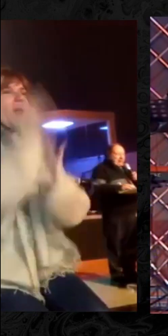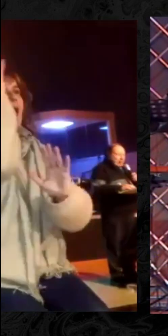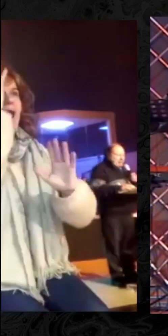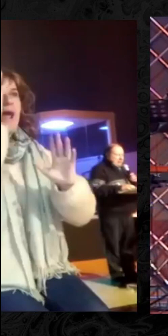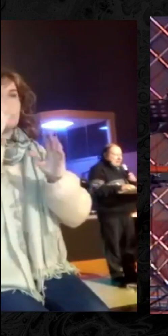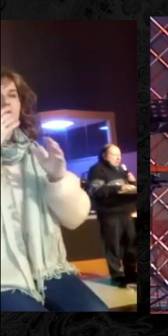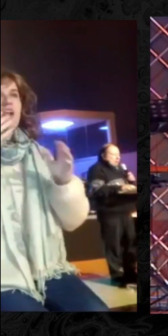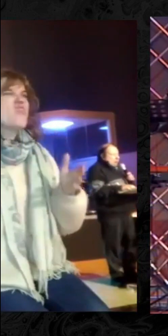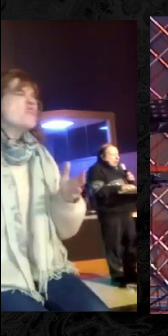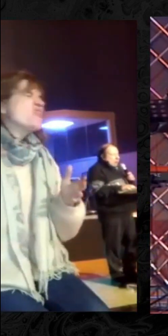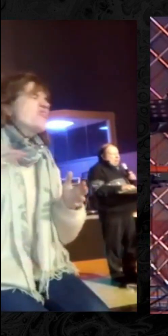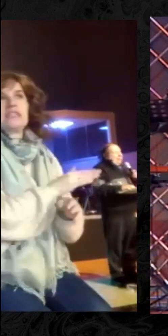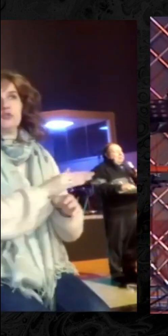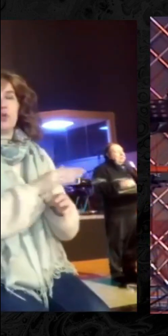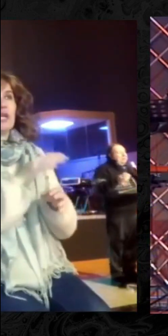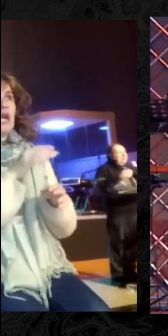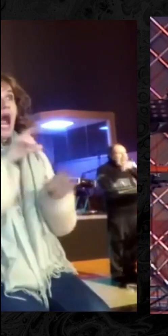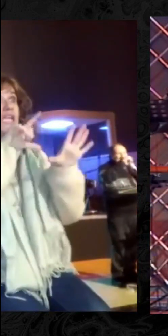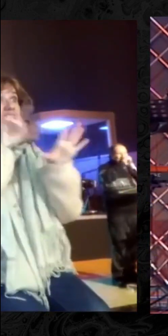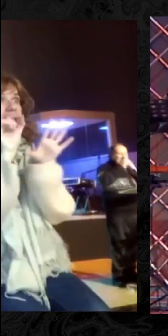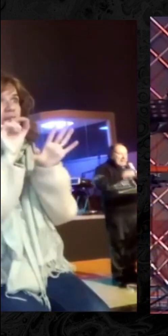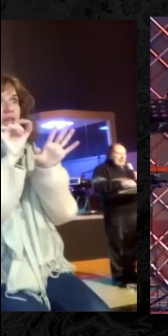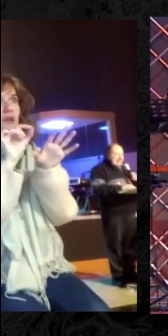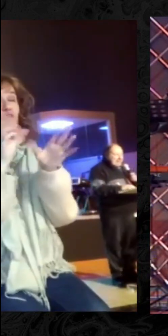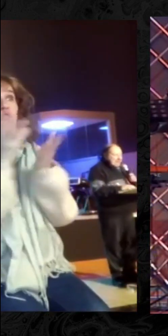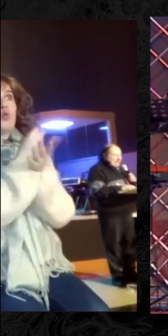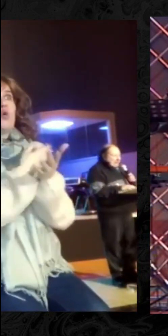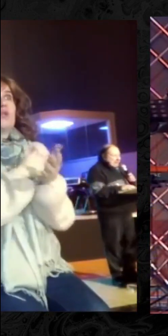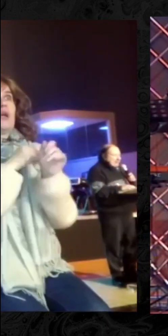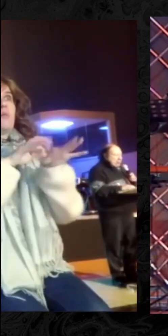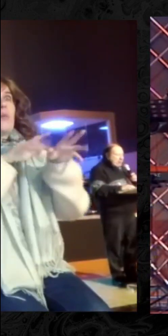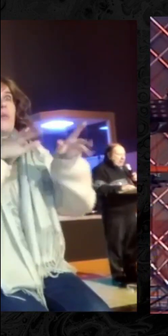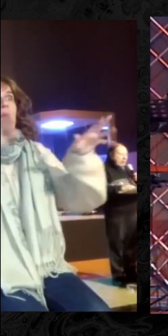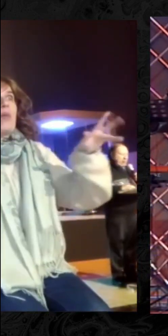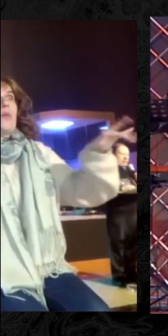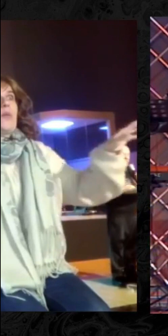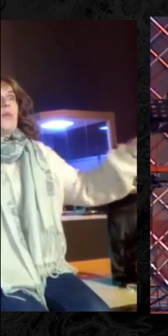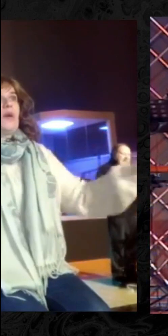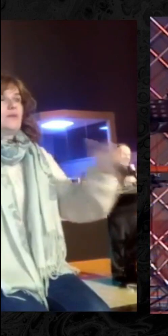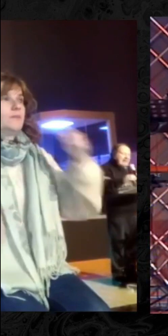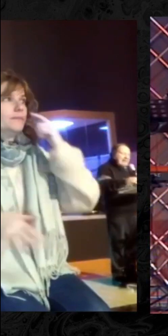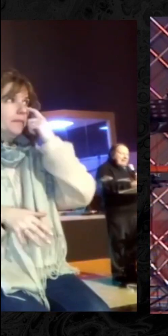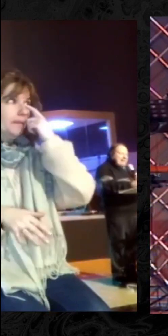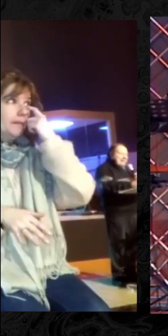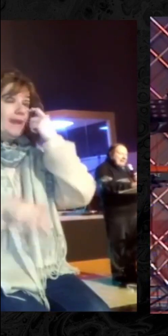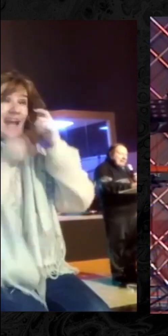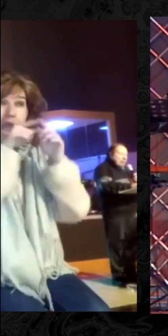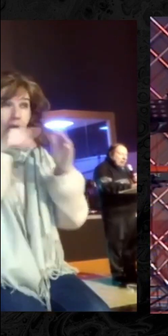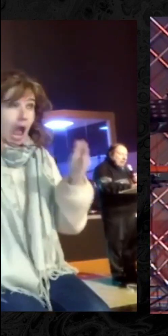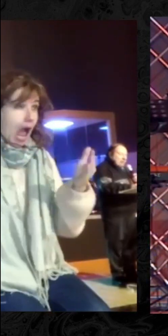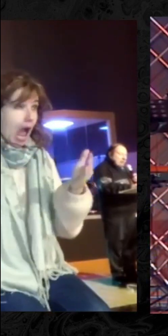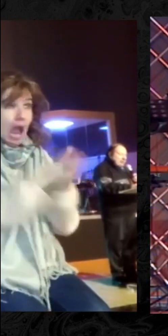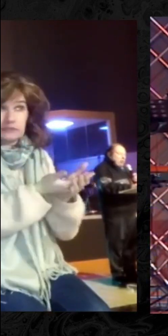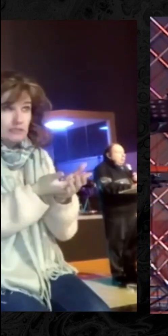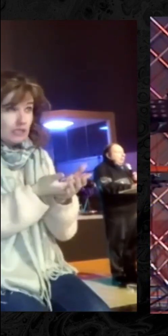todas las naciones como consecuencia del pecado que Israel había cometido así que así atención